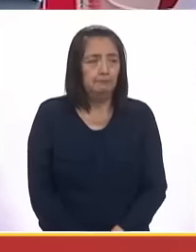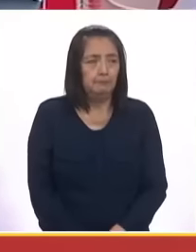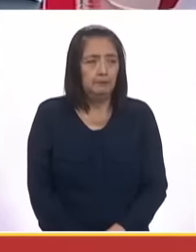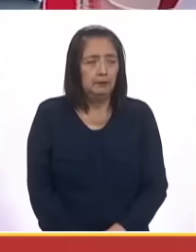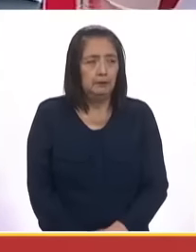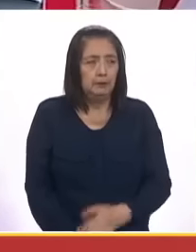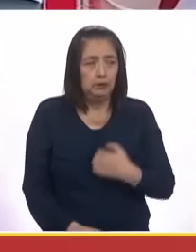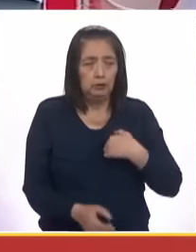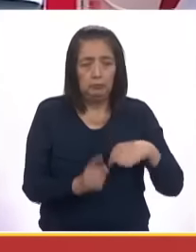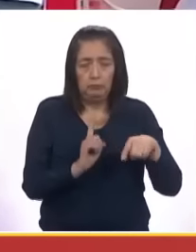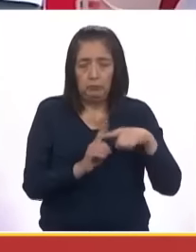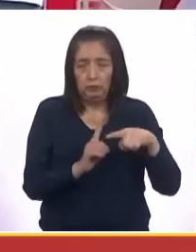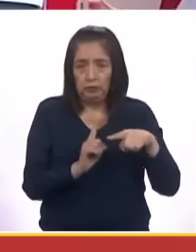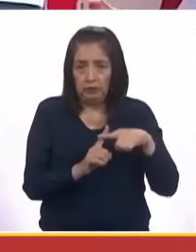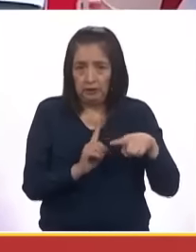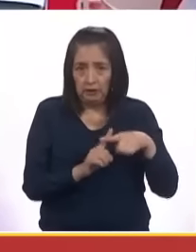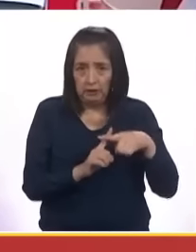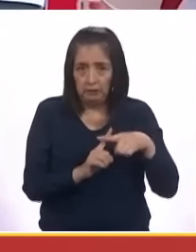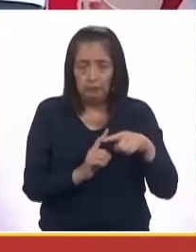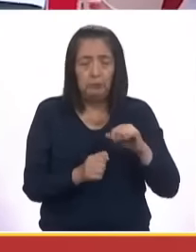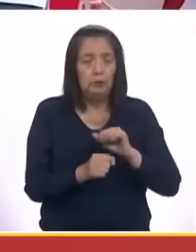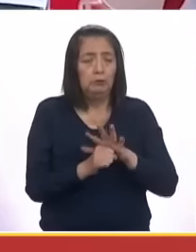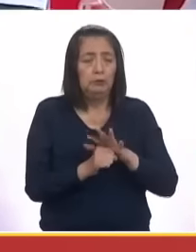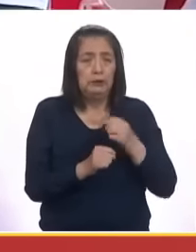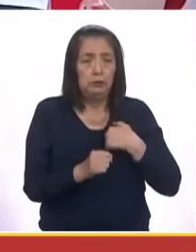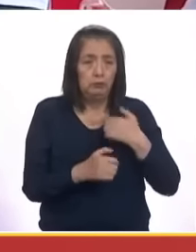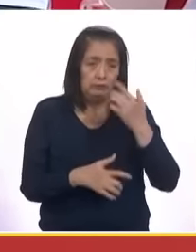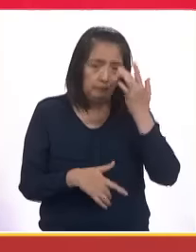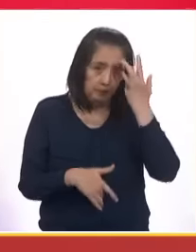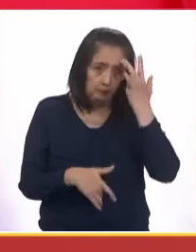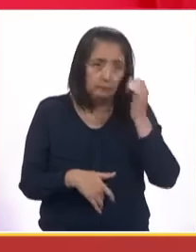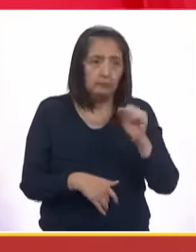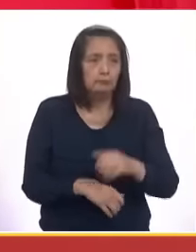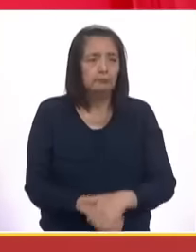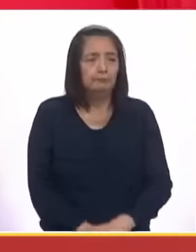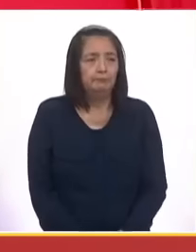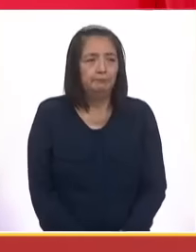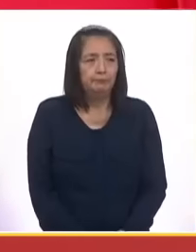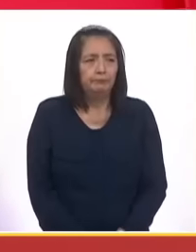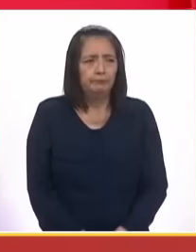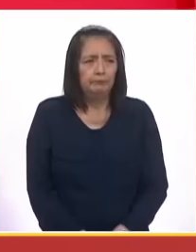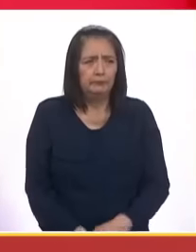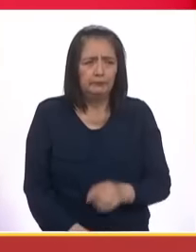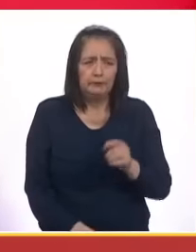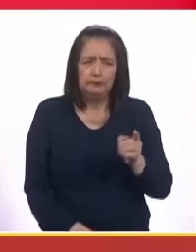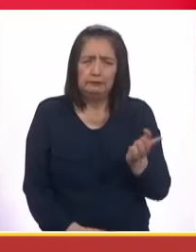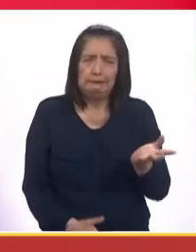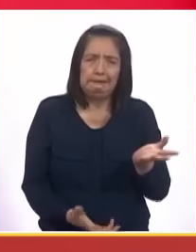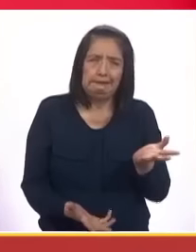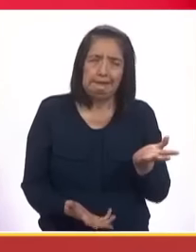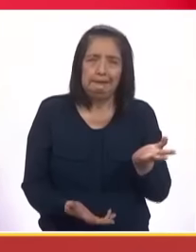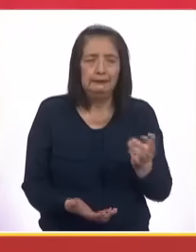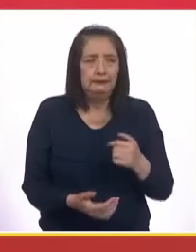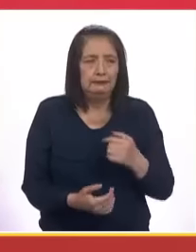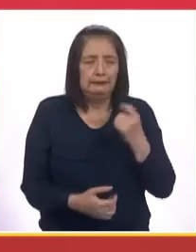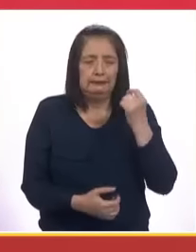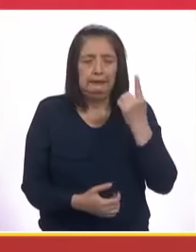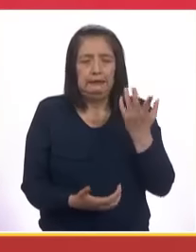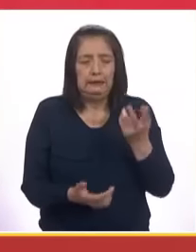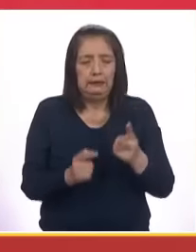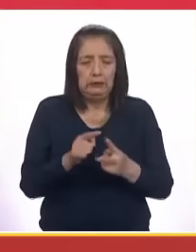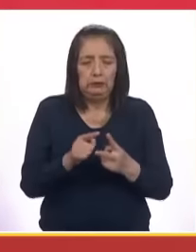que di positivo, que estaba enfermo con el COVID, te das cuenta que tienes